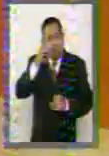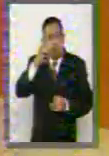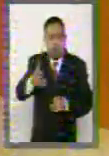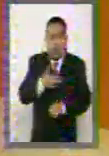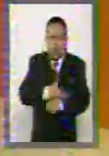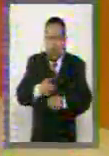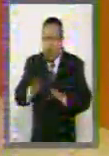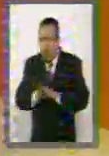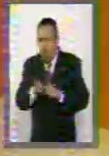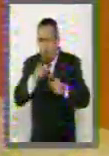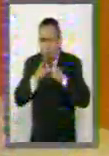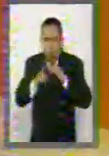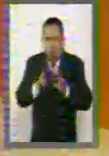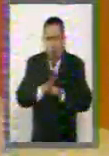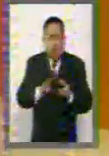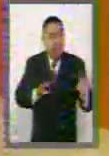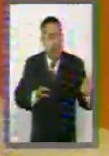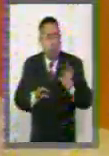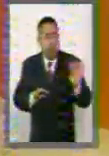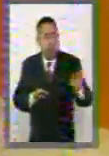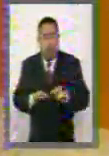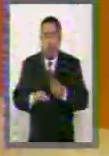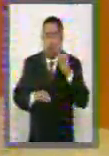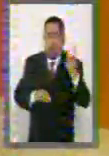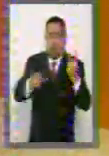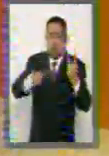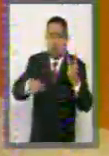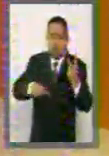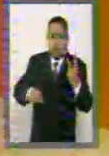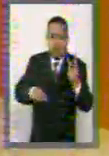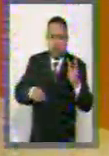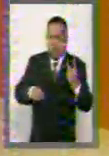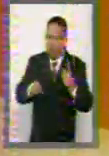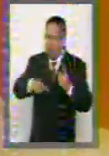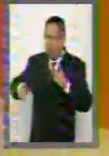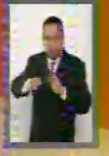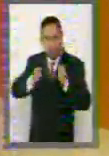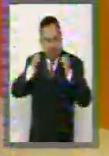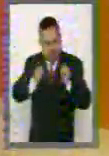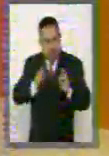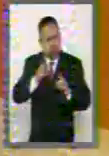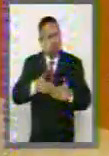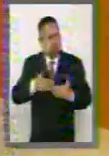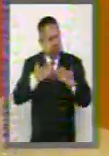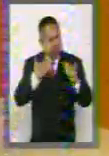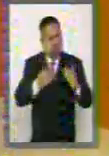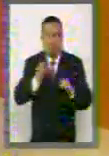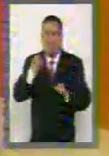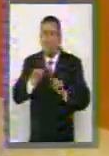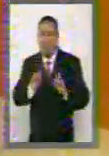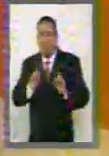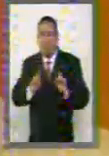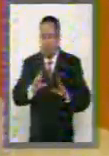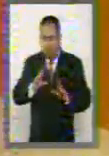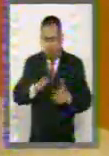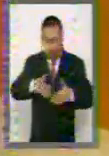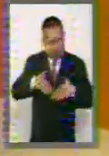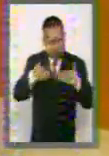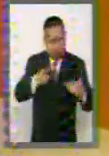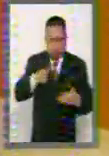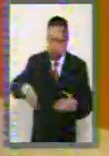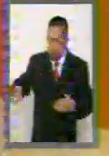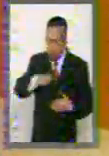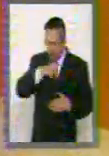donde encontremos a dos personas que no nos dejen ninguna duda y que generen un